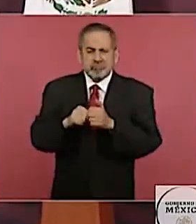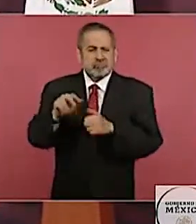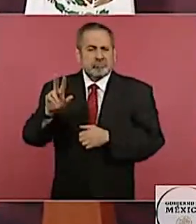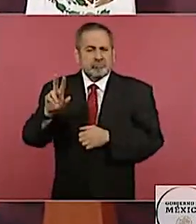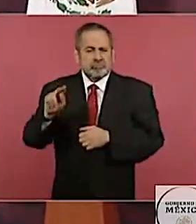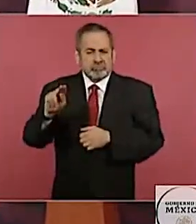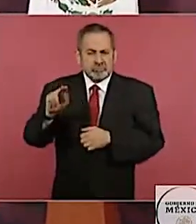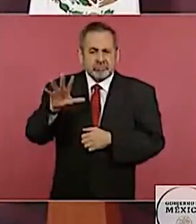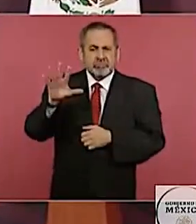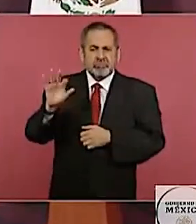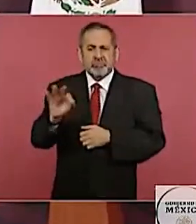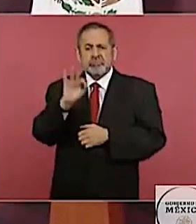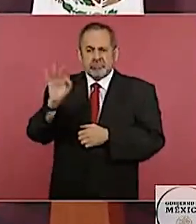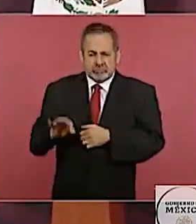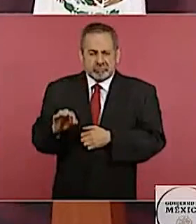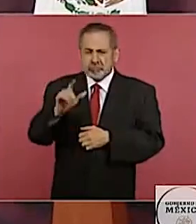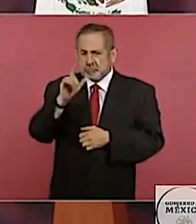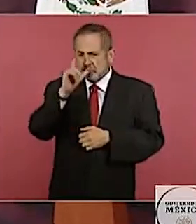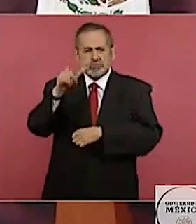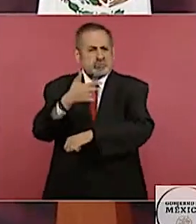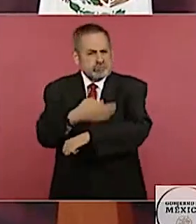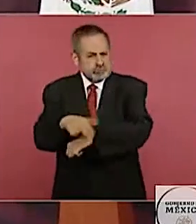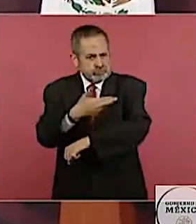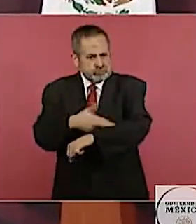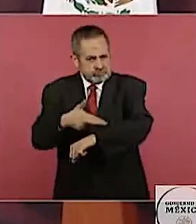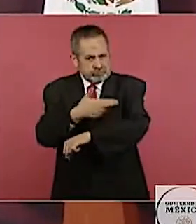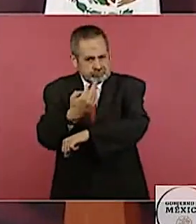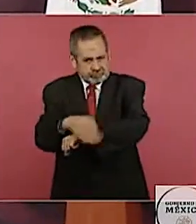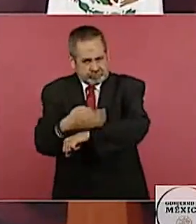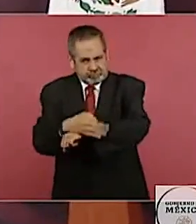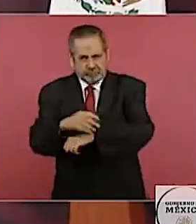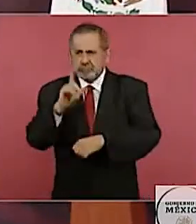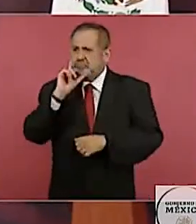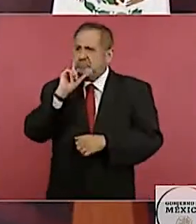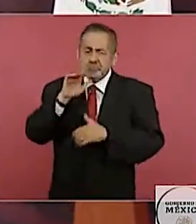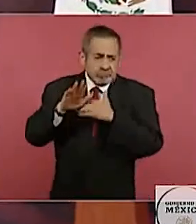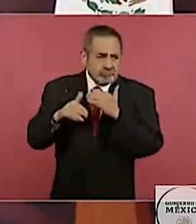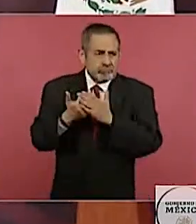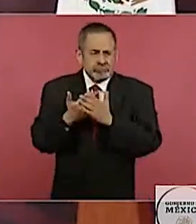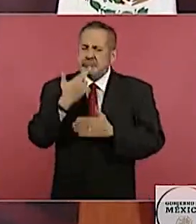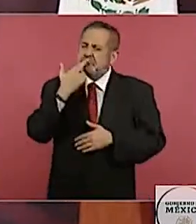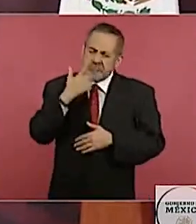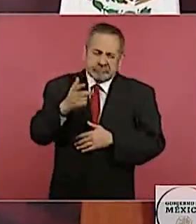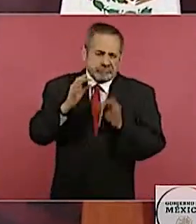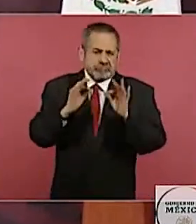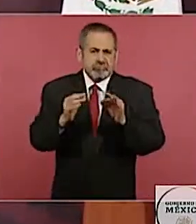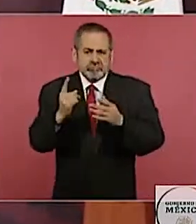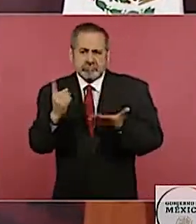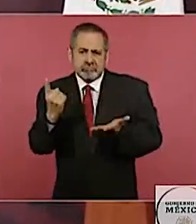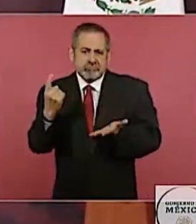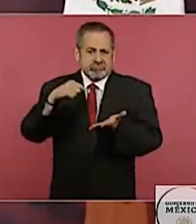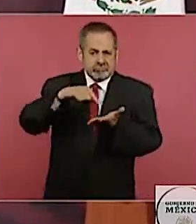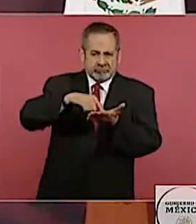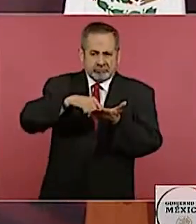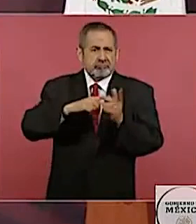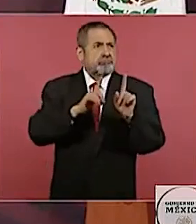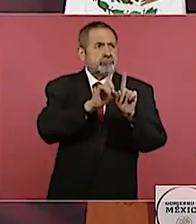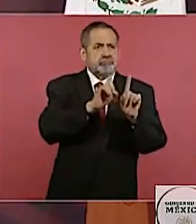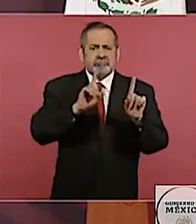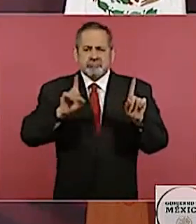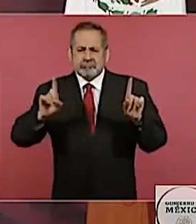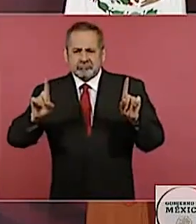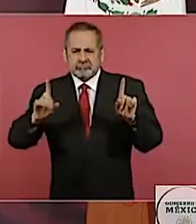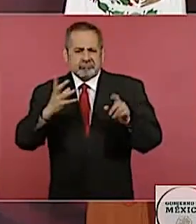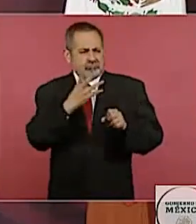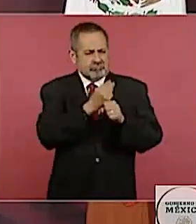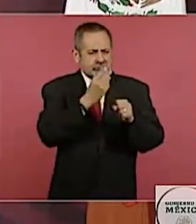85 por mañana mejoremos muchísimo más y los postes los Seguiremos reconstruyendo Pues